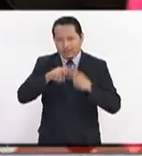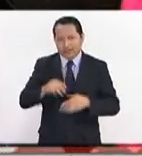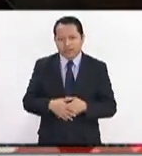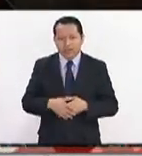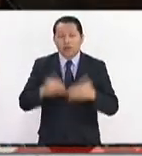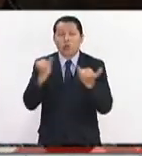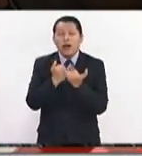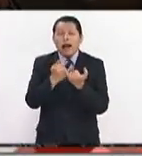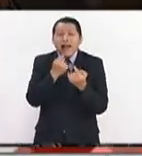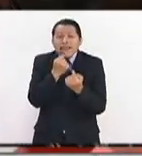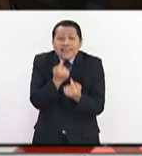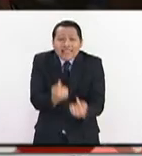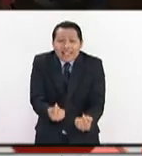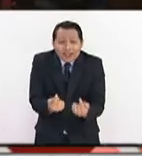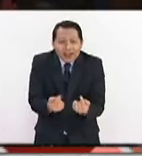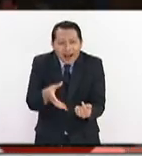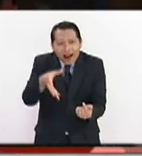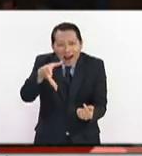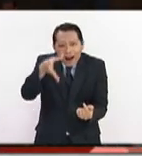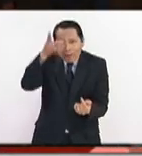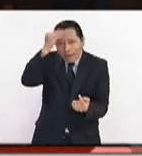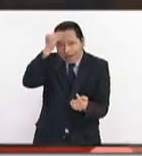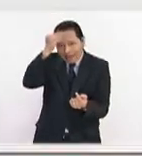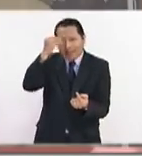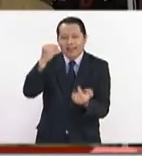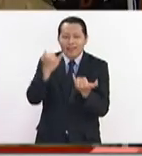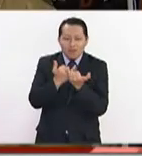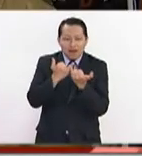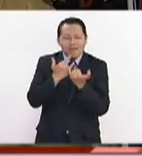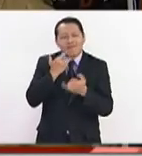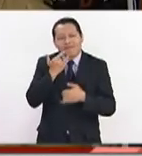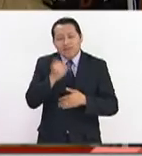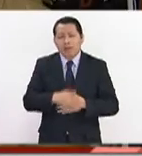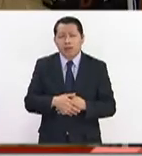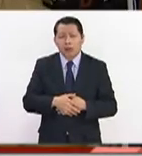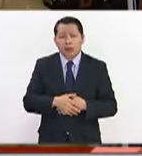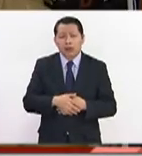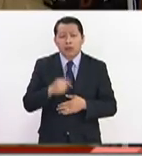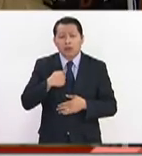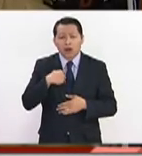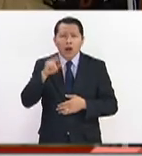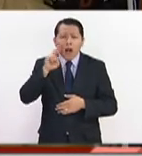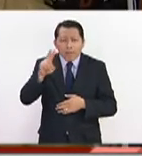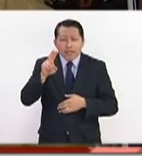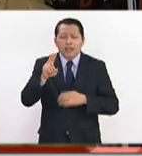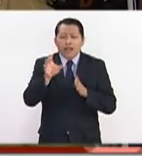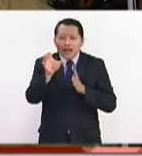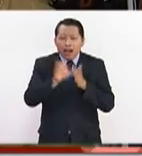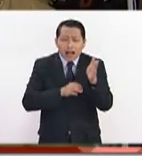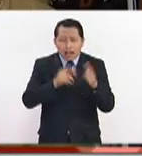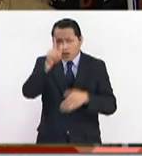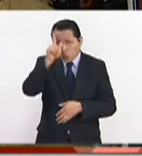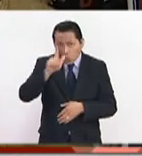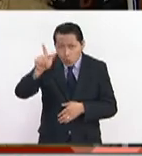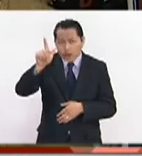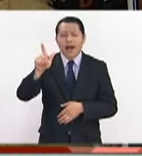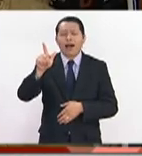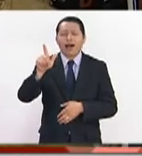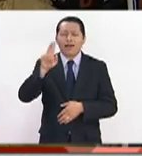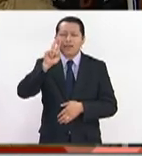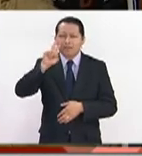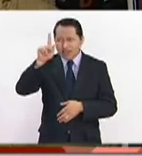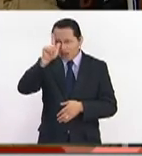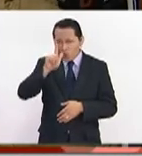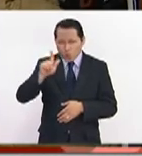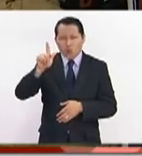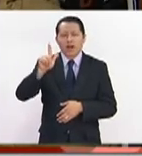incluso los más pequeños aprendieron y se divirtieron. También he visto un calendario de la luna, vi a la luna,